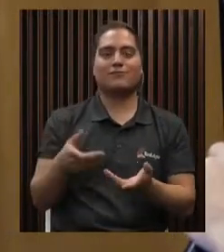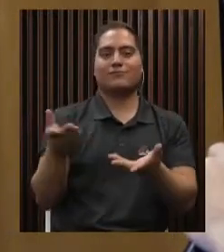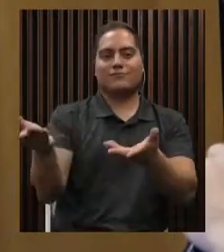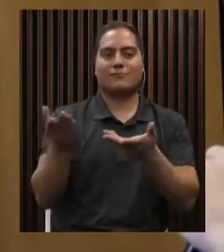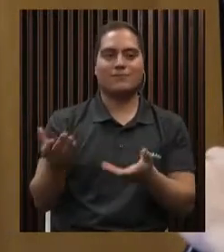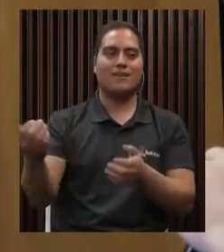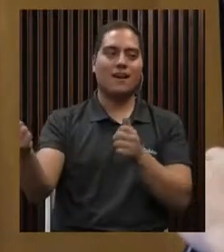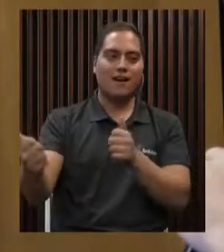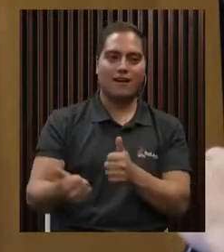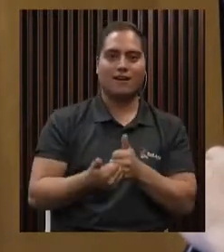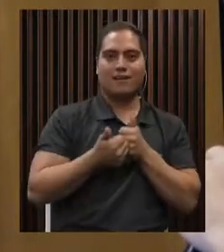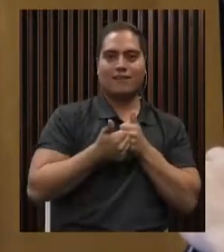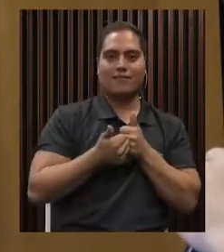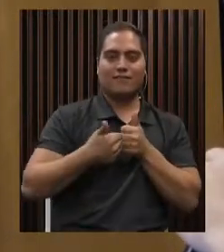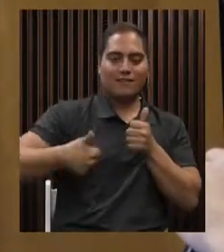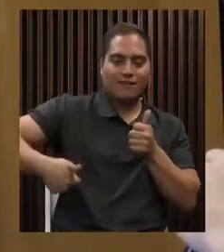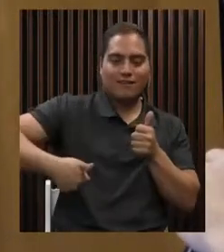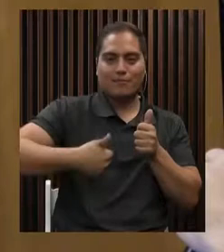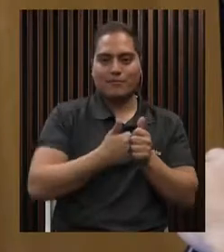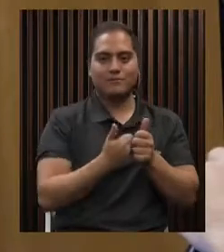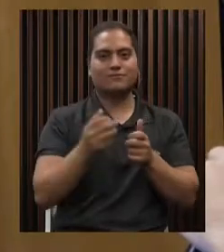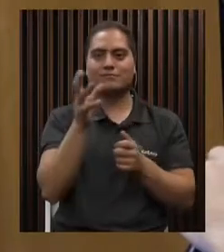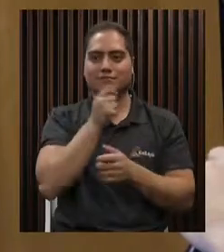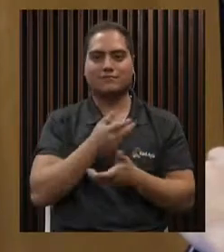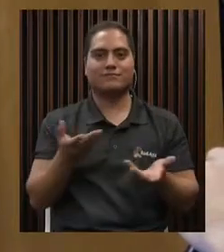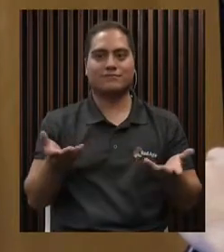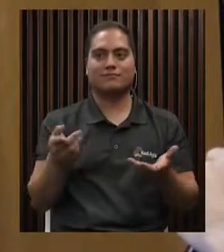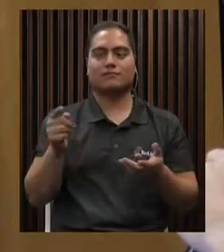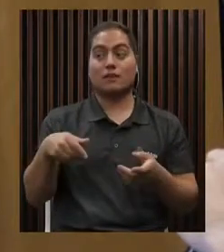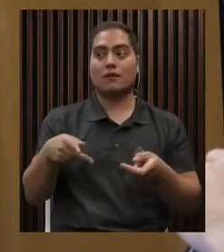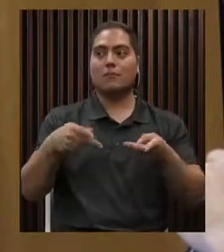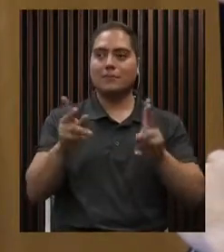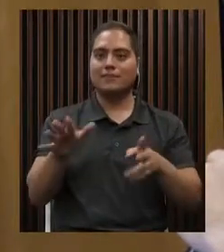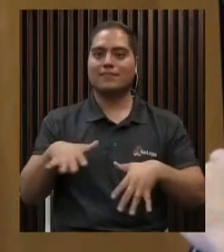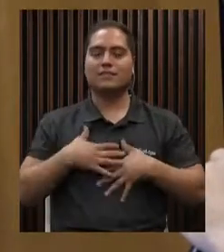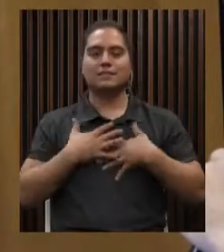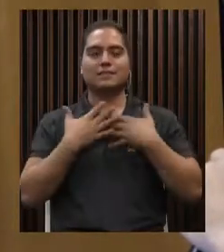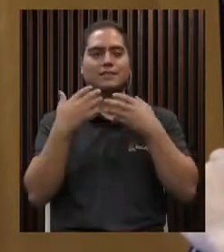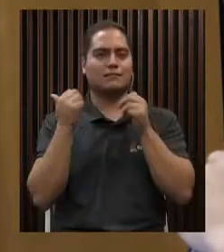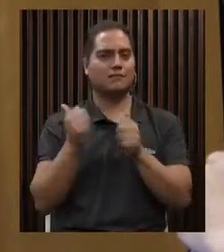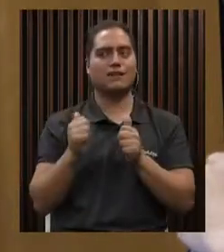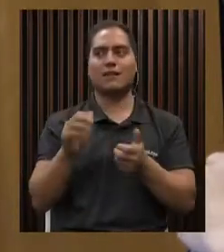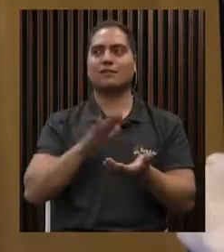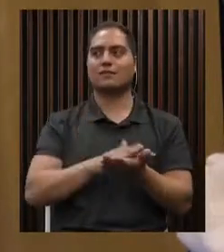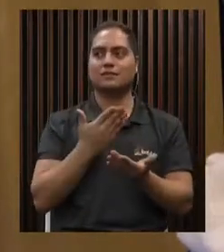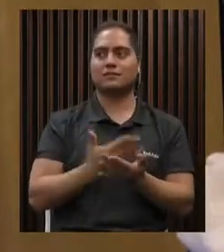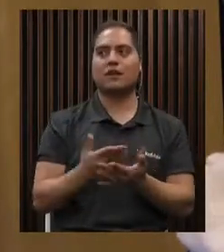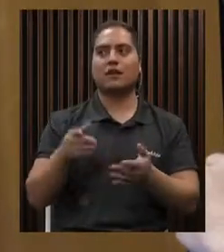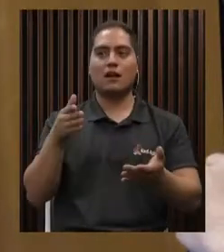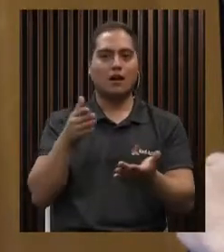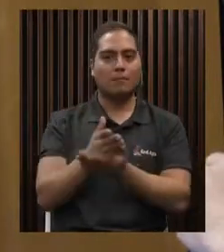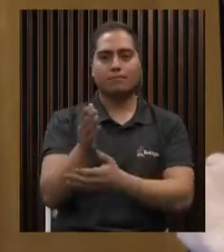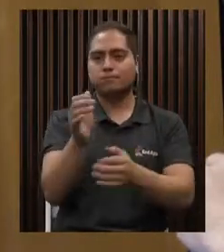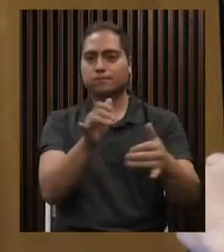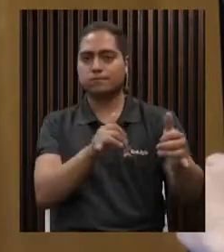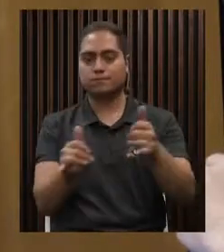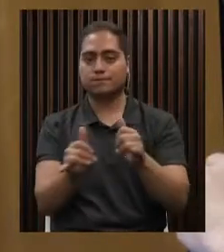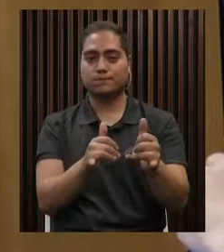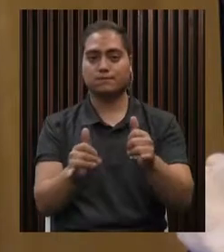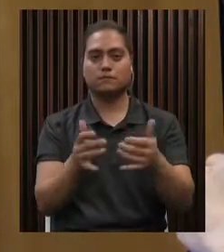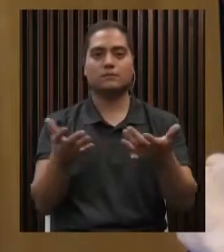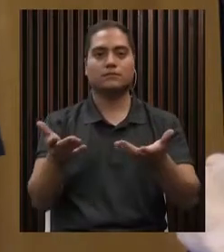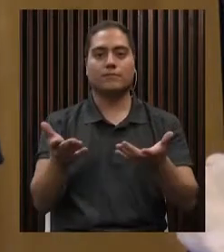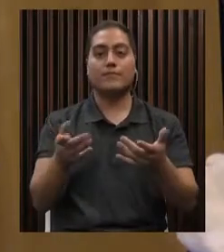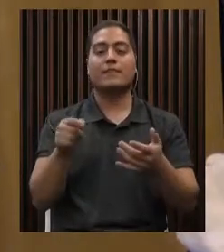necesitan y que permitirles que se sientan bien, que estén sanos y comenzar ya a jugar